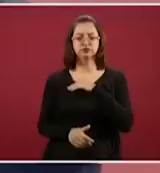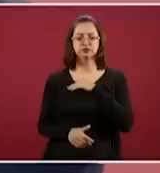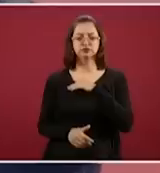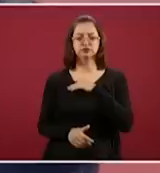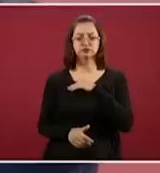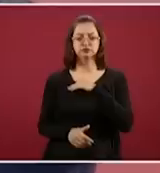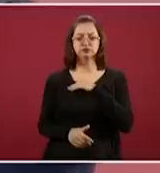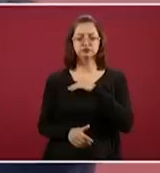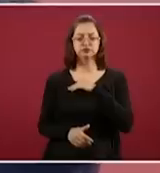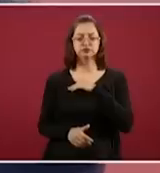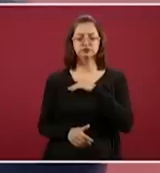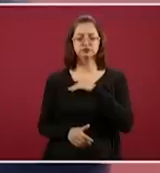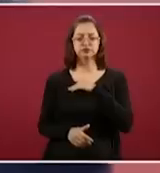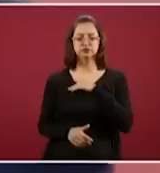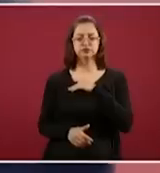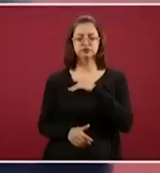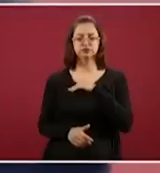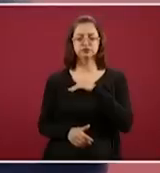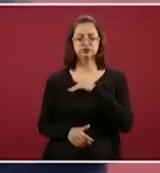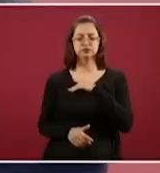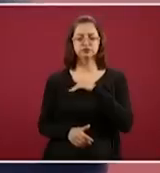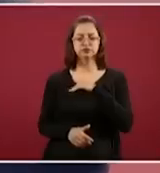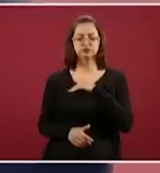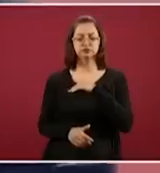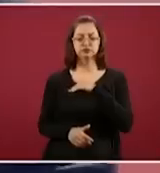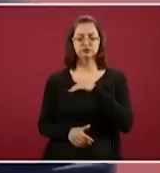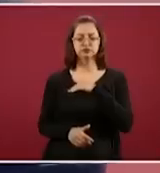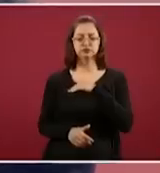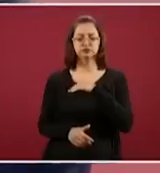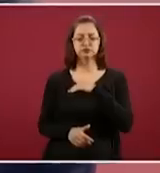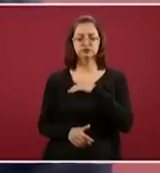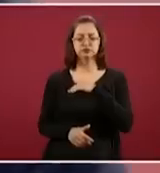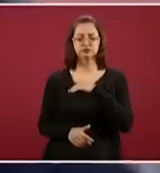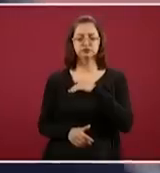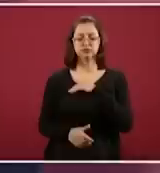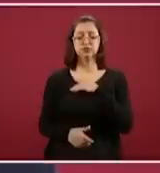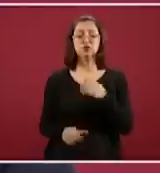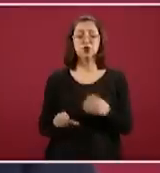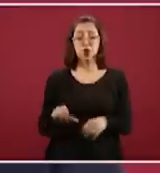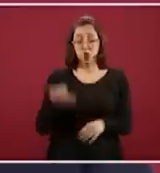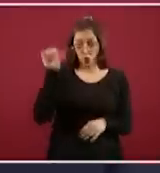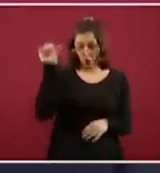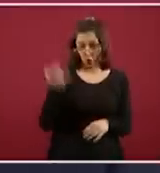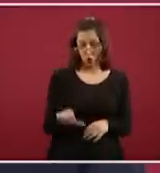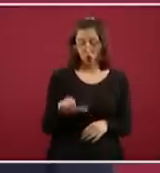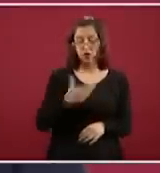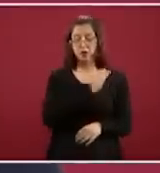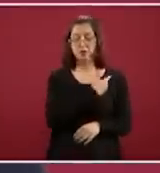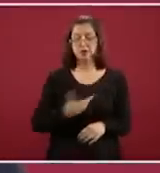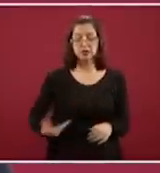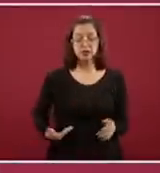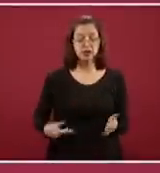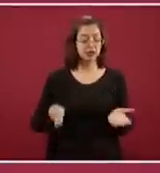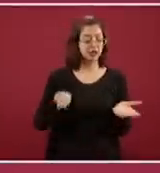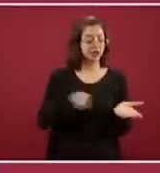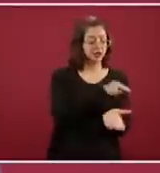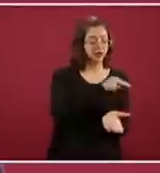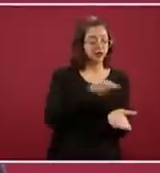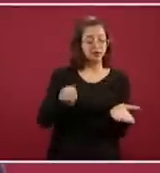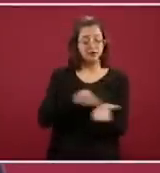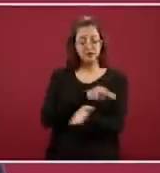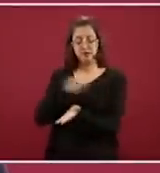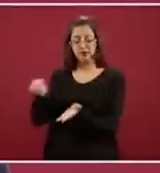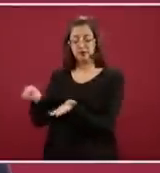se firmaría por parte de los ejecutivos, de los